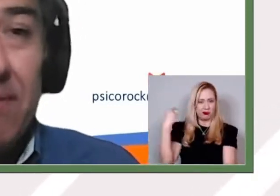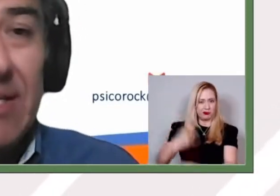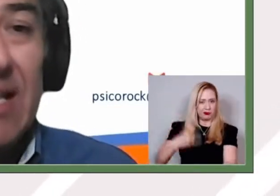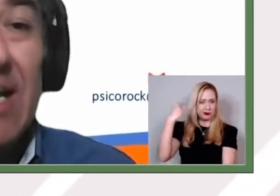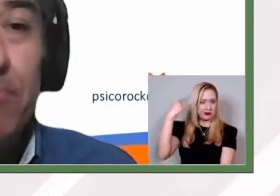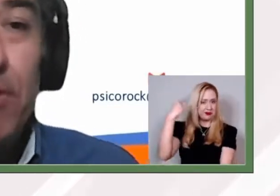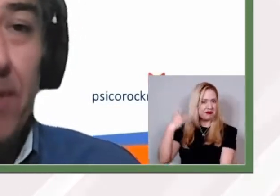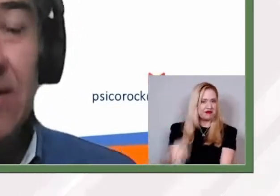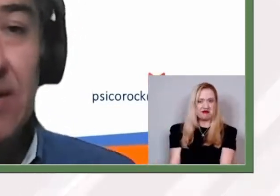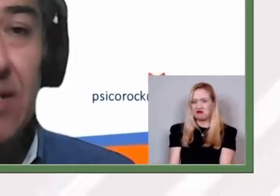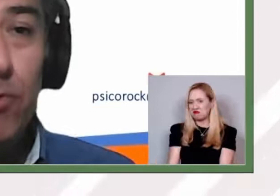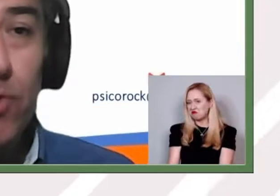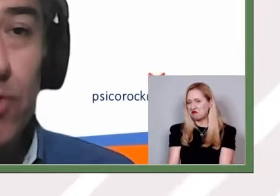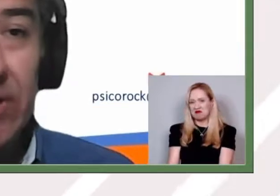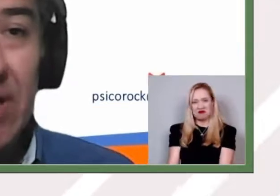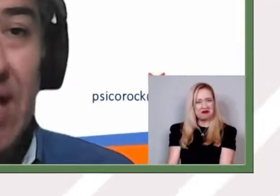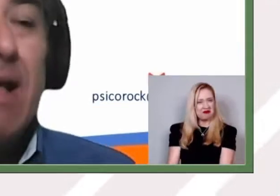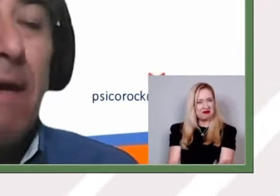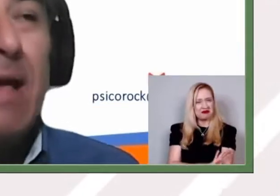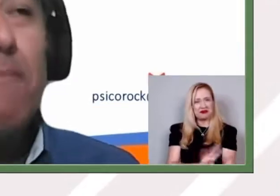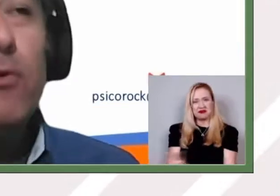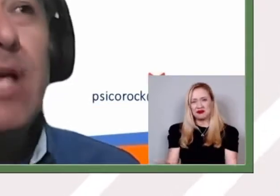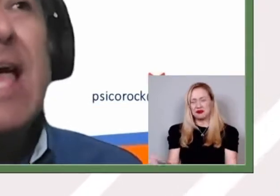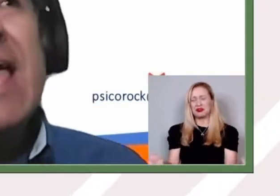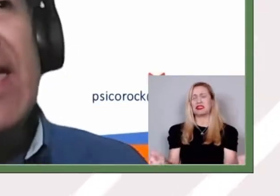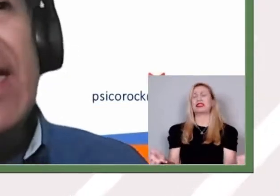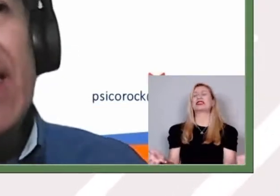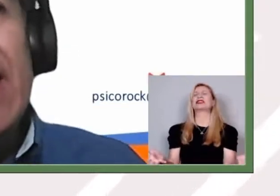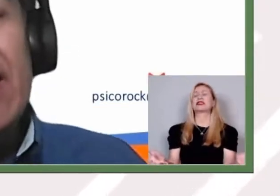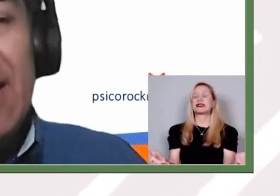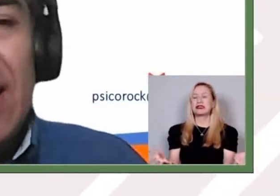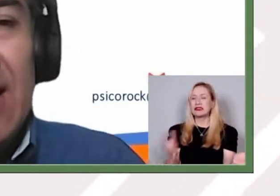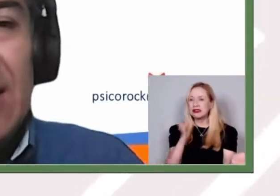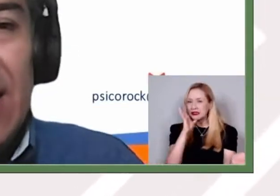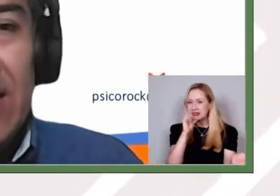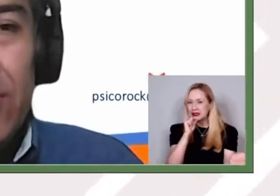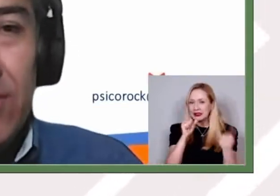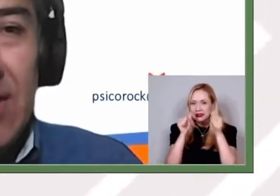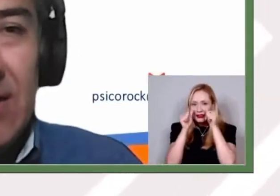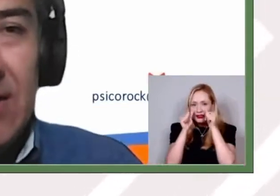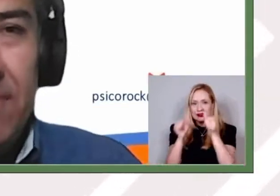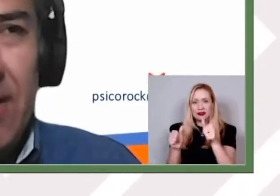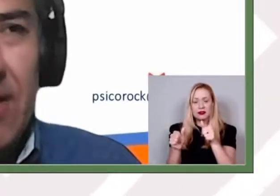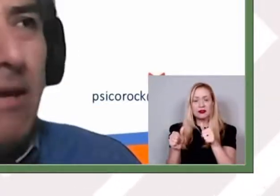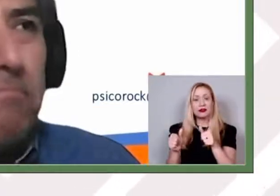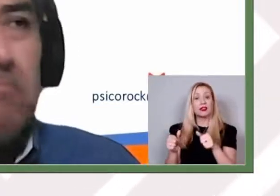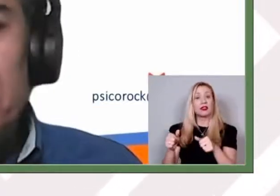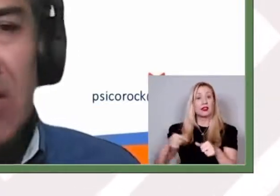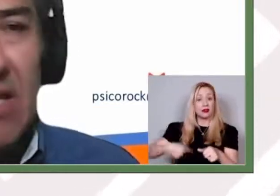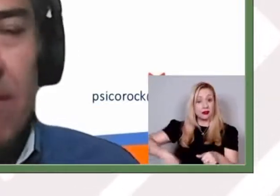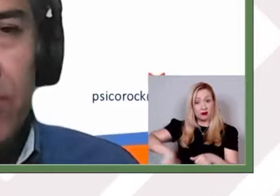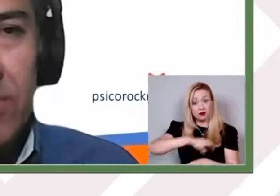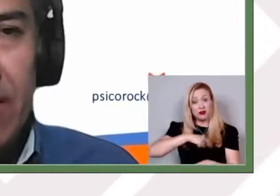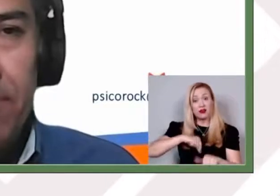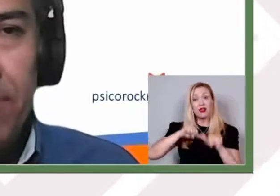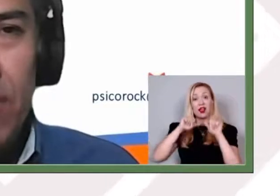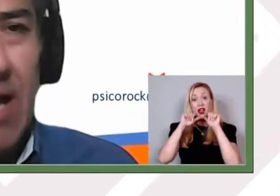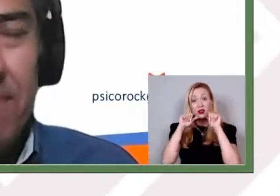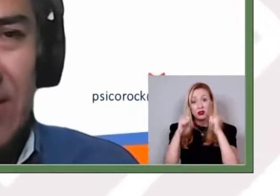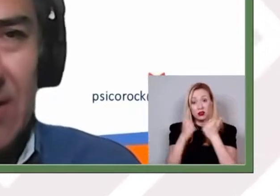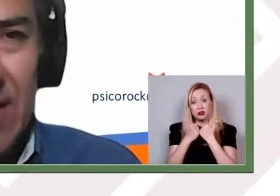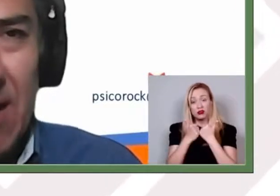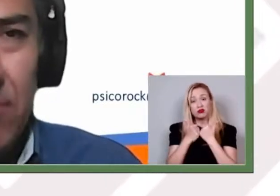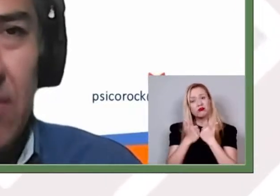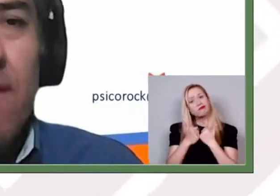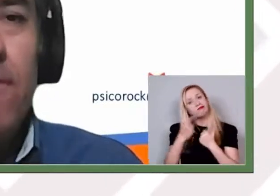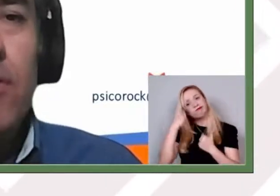fueron rebasadas las propias instituciones. Habíamos entidades de la sociedad civil que diseñamos